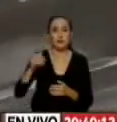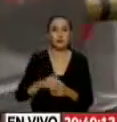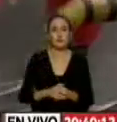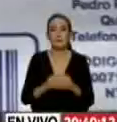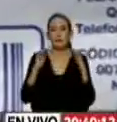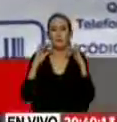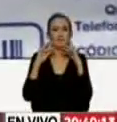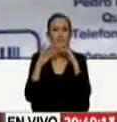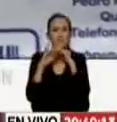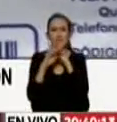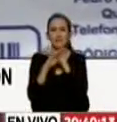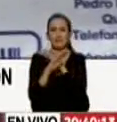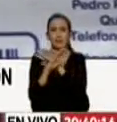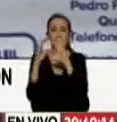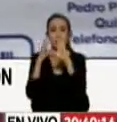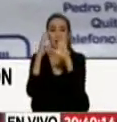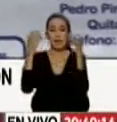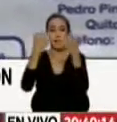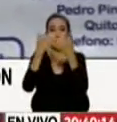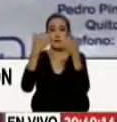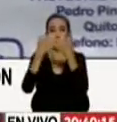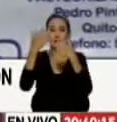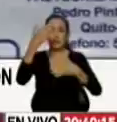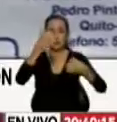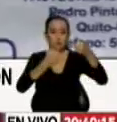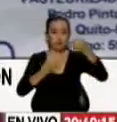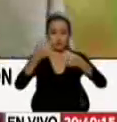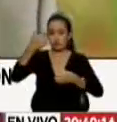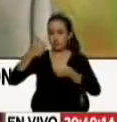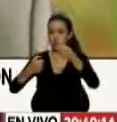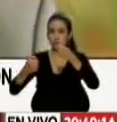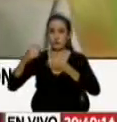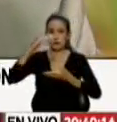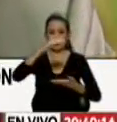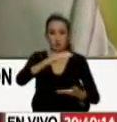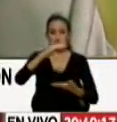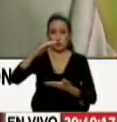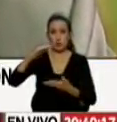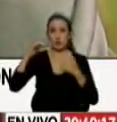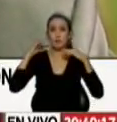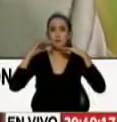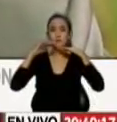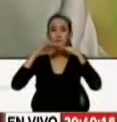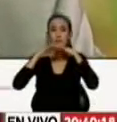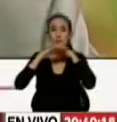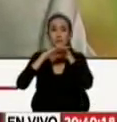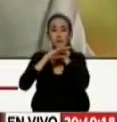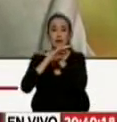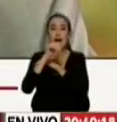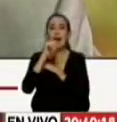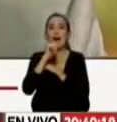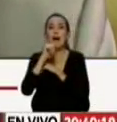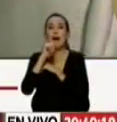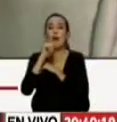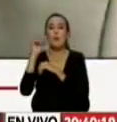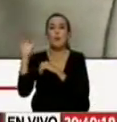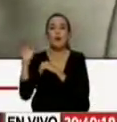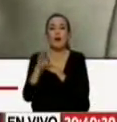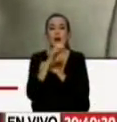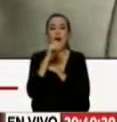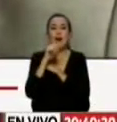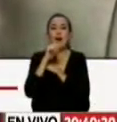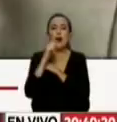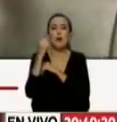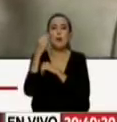contaminación se produjo en uno de los equipos de envasado de los litros de leche en funda. Contaminación es con agua oxigenada.